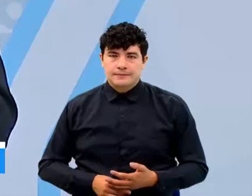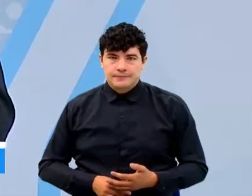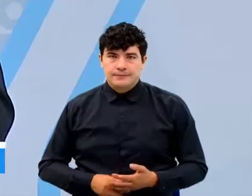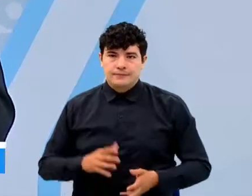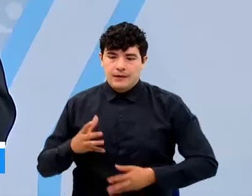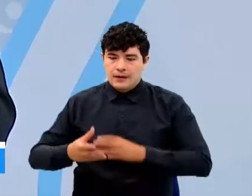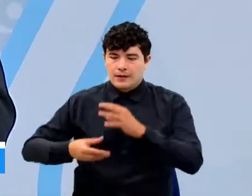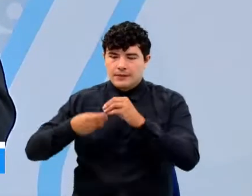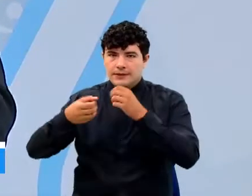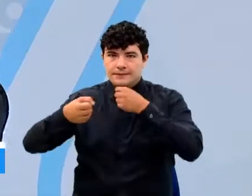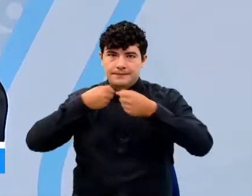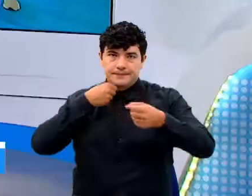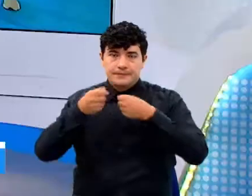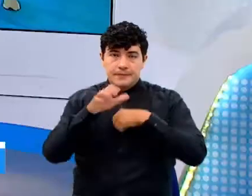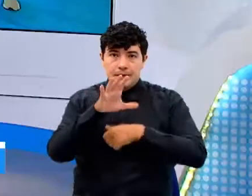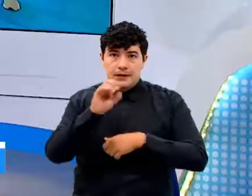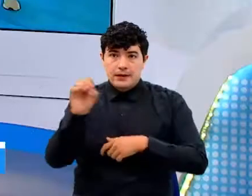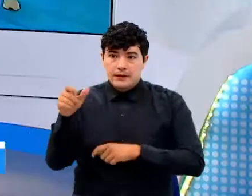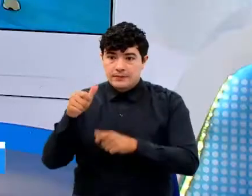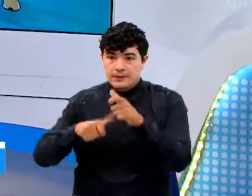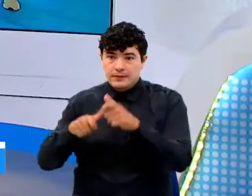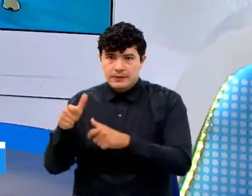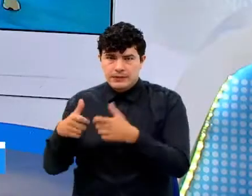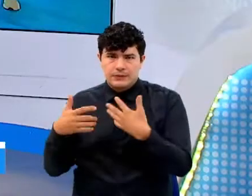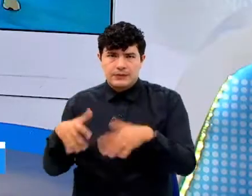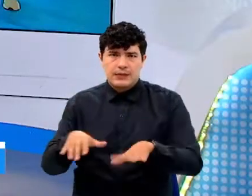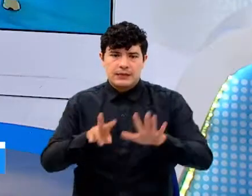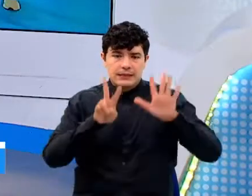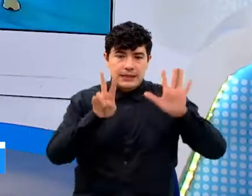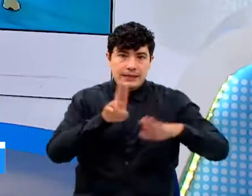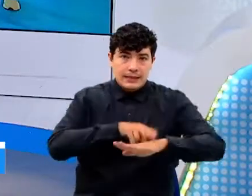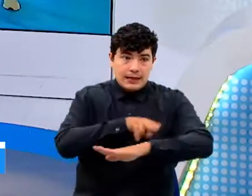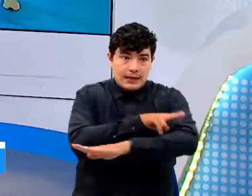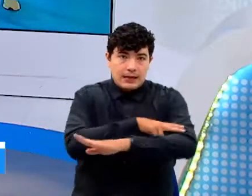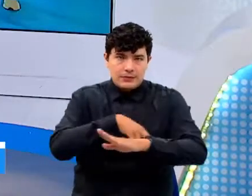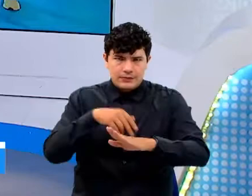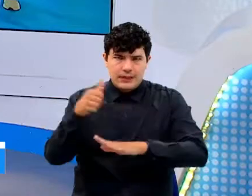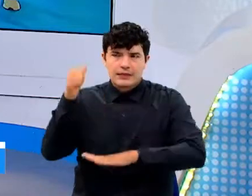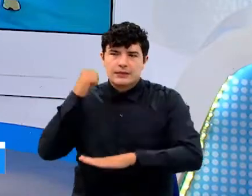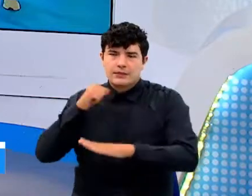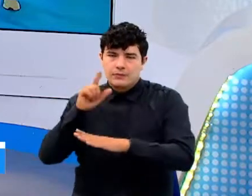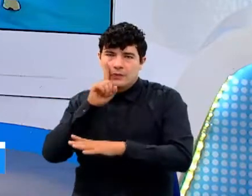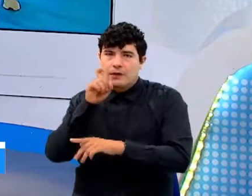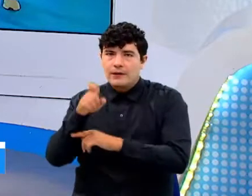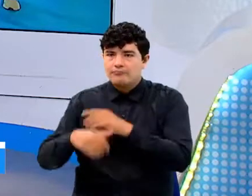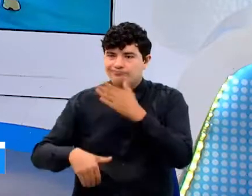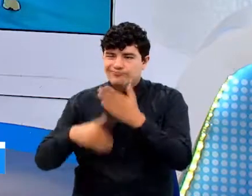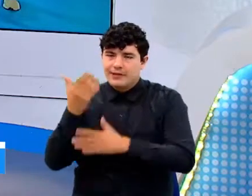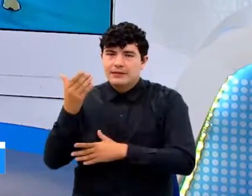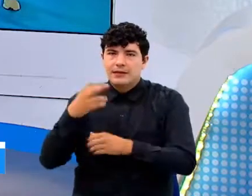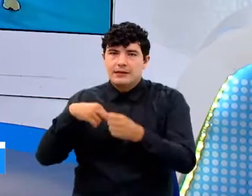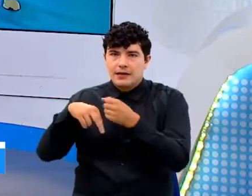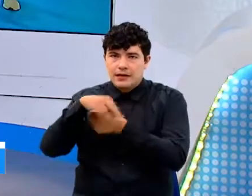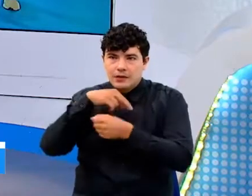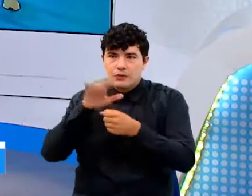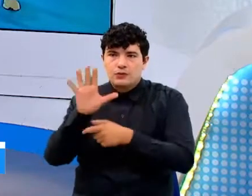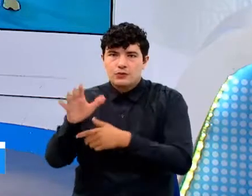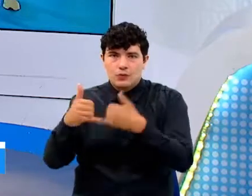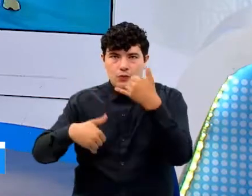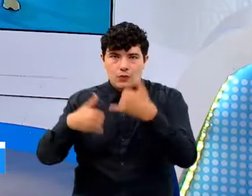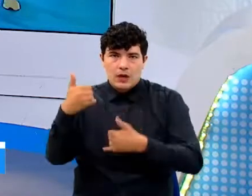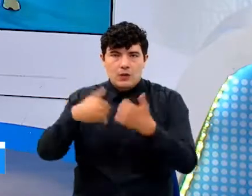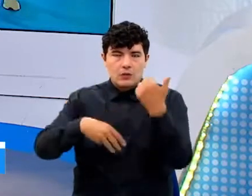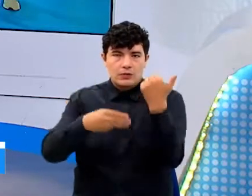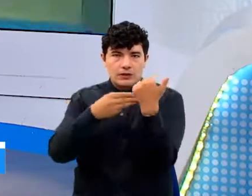Y en otras noticias, con cerca de 500 personas de 7 delegaciones, empezó ayer en Bucaramanga la fase regional de los Juegos del